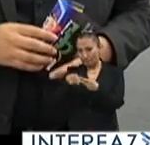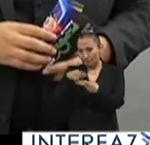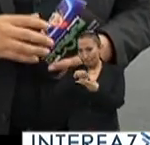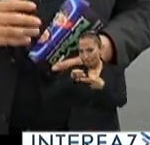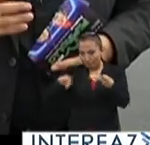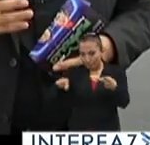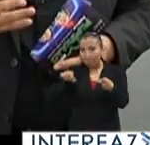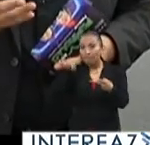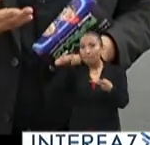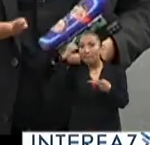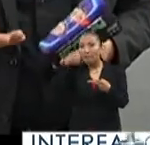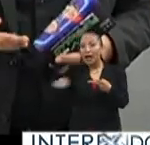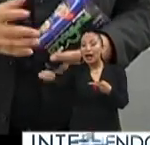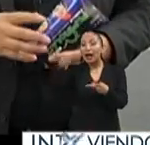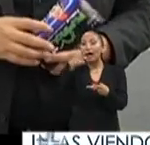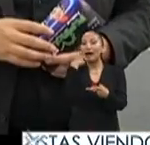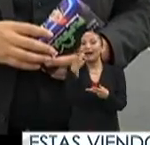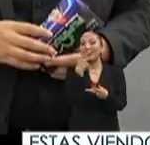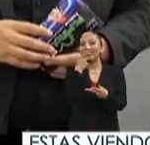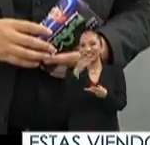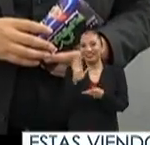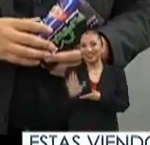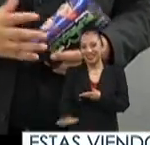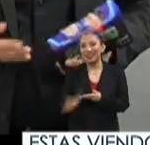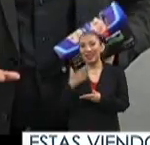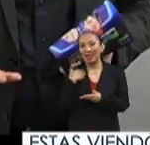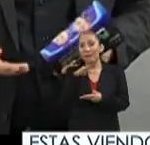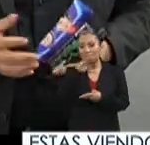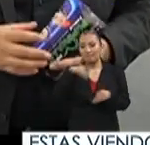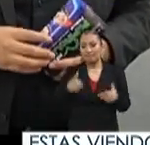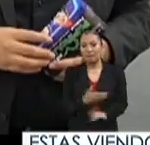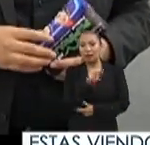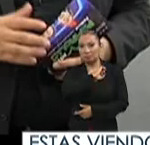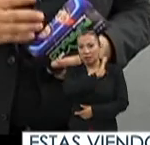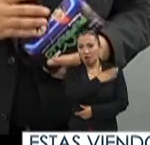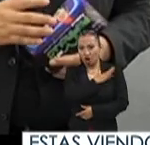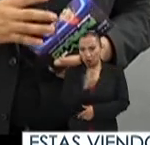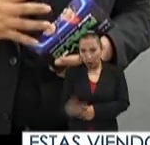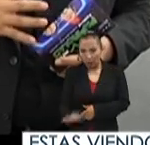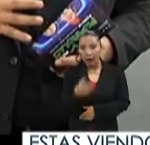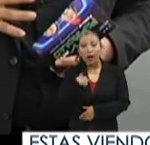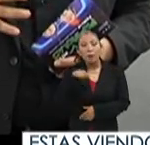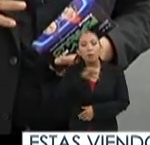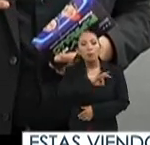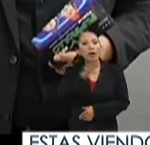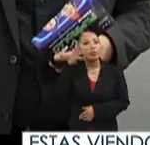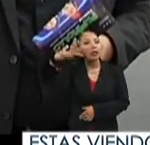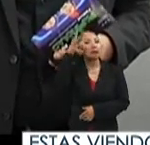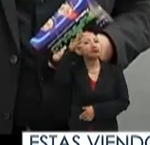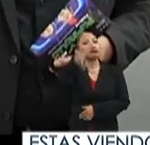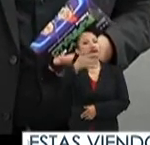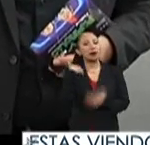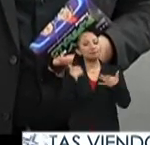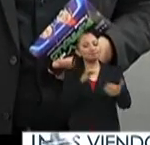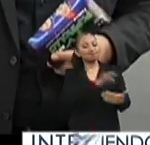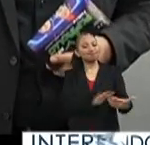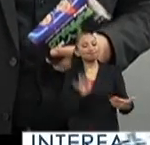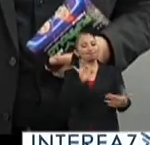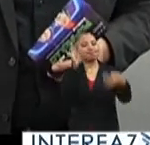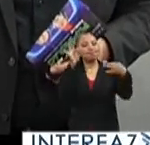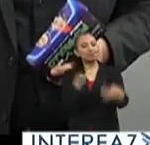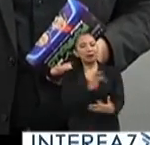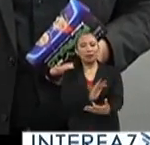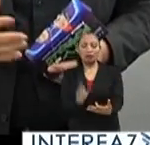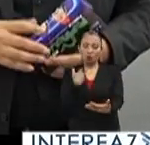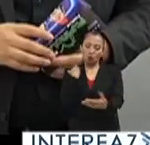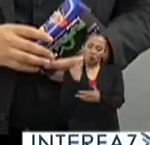programas para los hablantes de la lengua materna llamada español, es que puedan llegar a ser una comprensión lectora y una